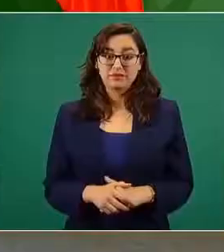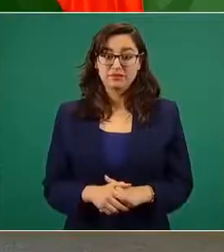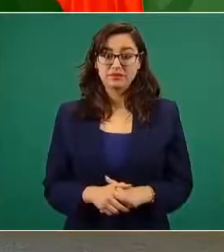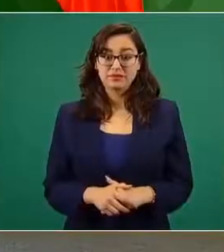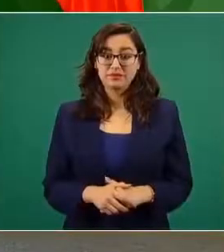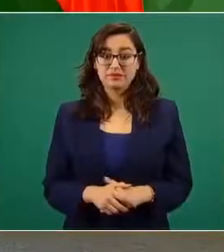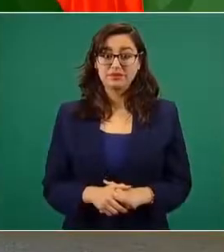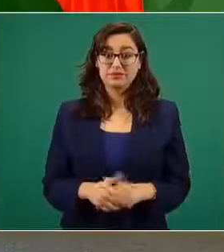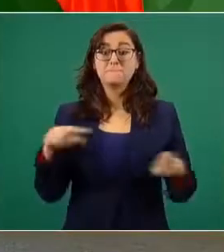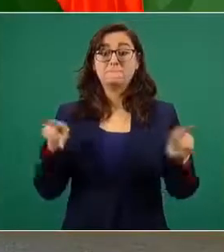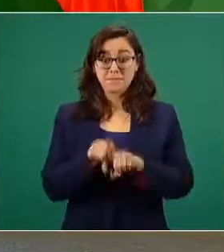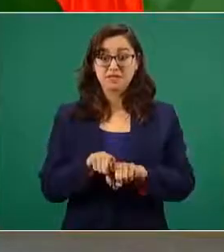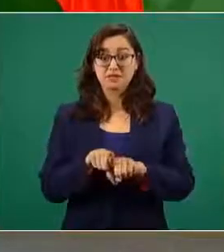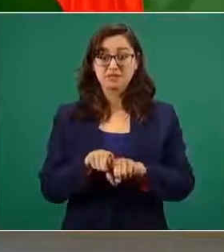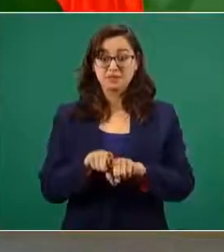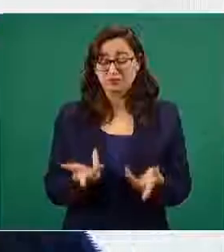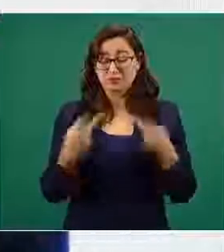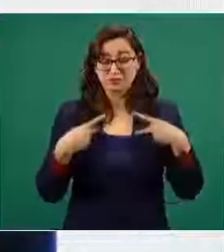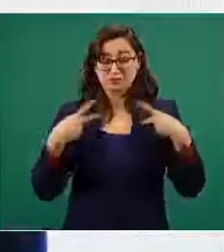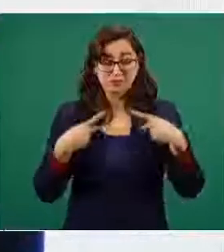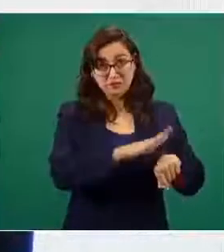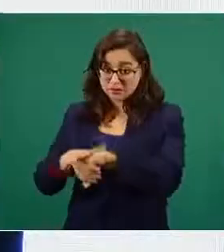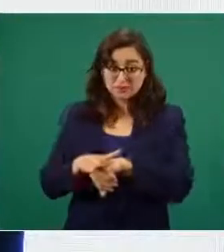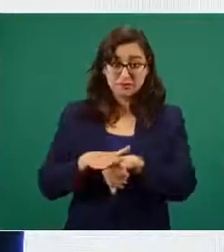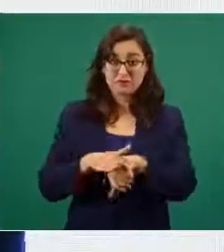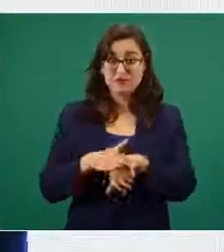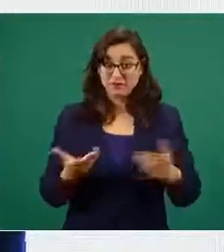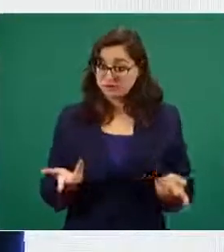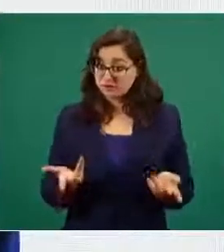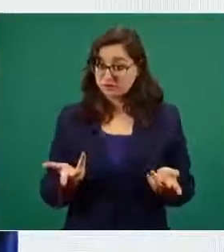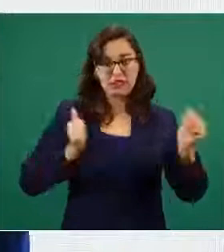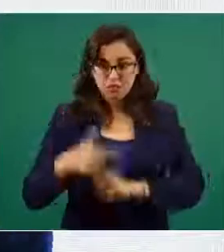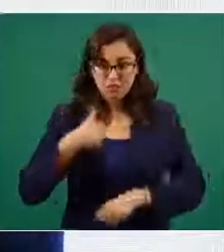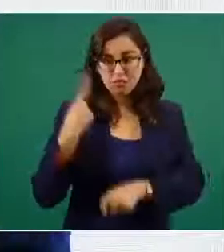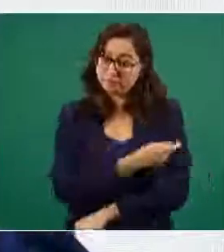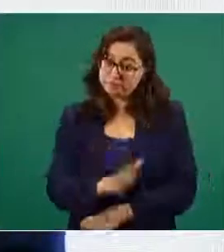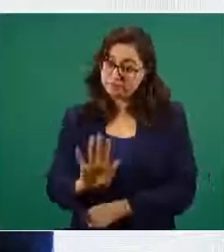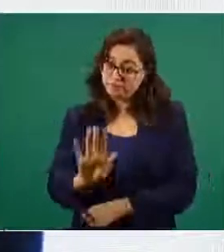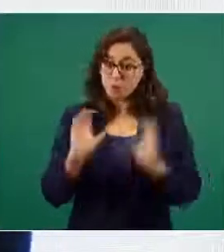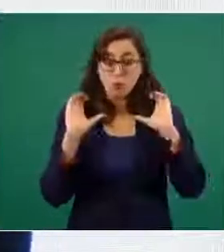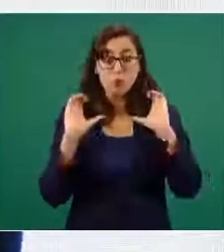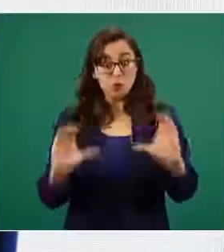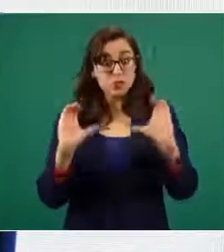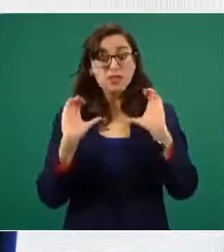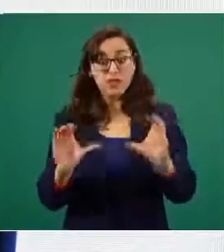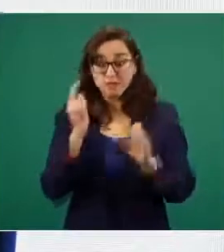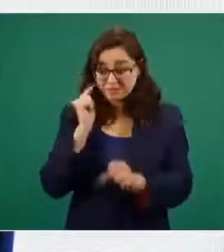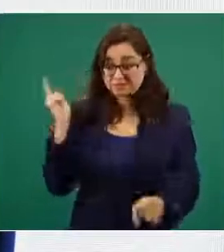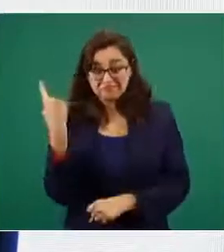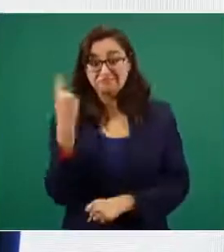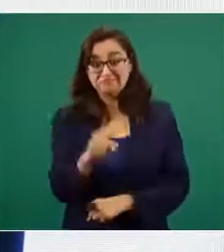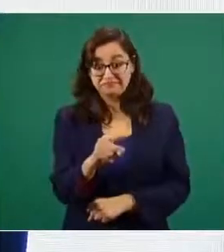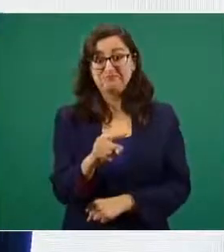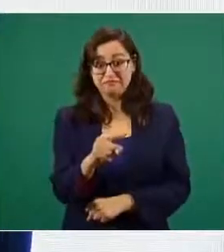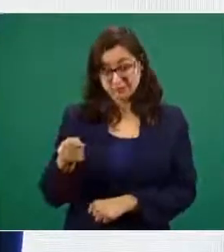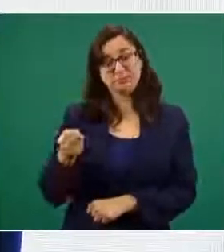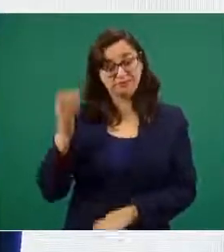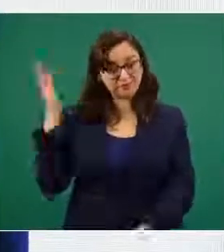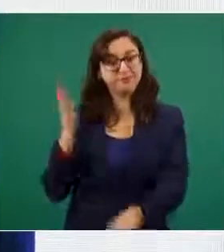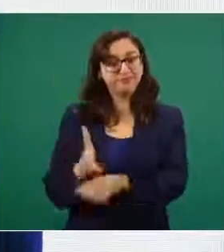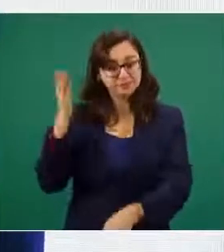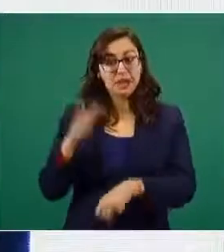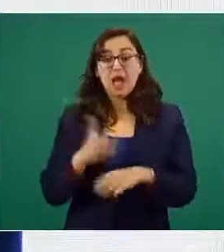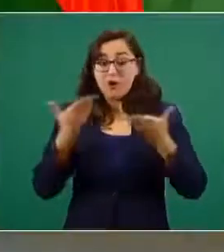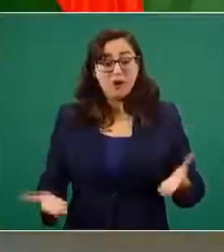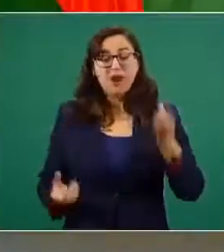Entonces también el llamado es para que no vayan ahí a hacer el ridículo, porque se va a denunciar a quien abuse. Ya